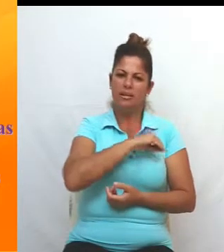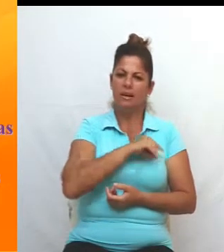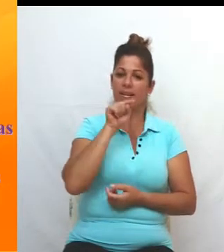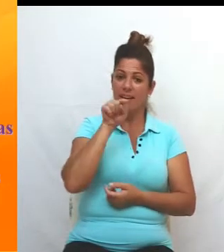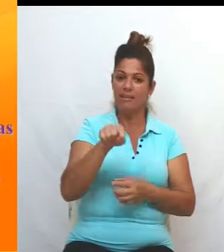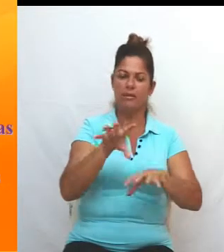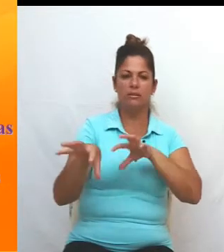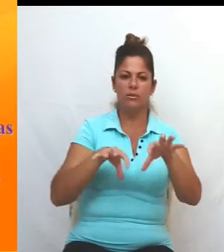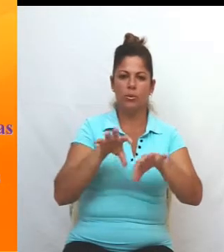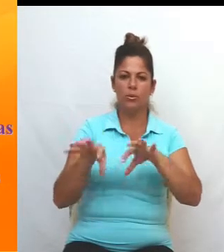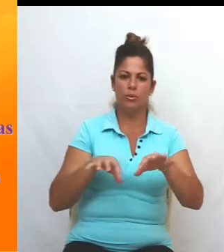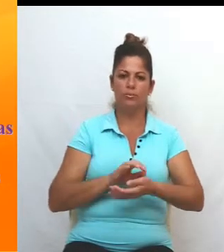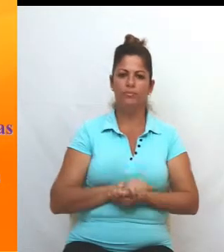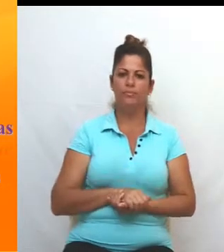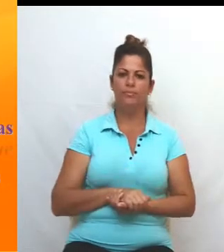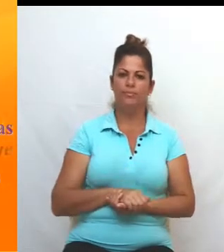conllevan